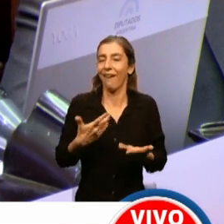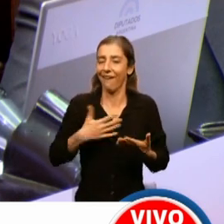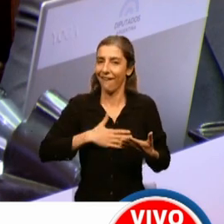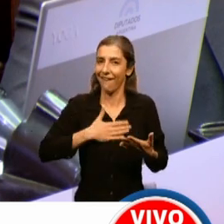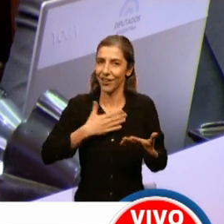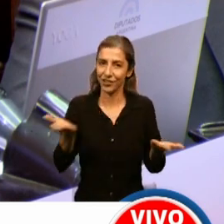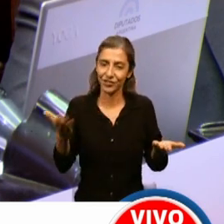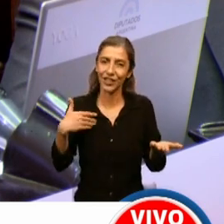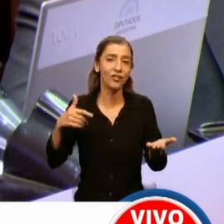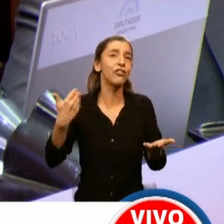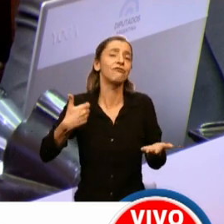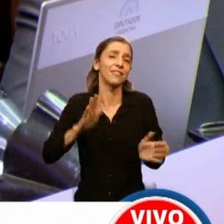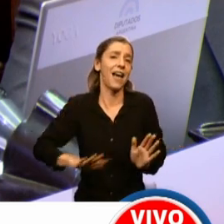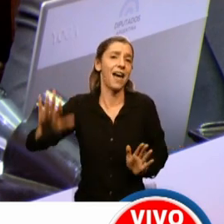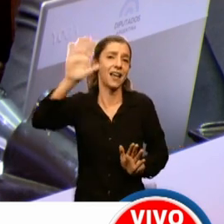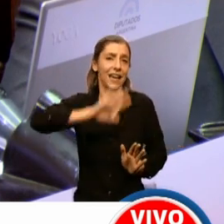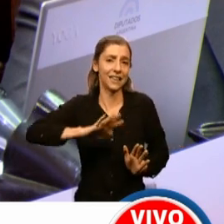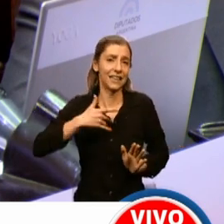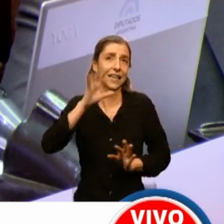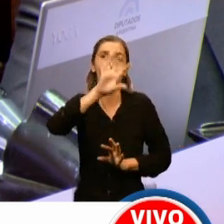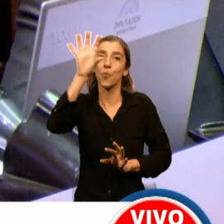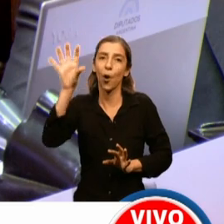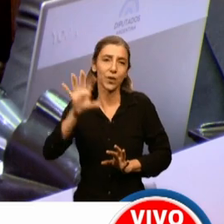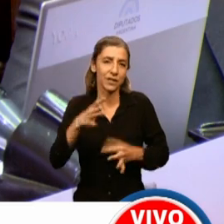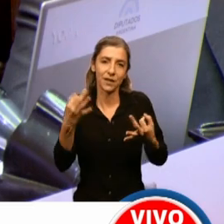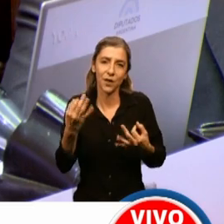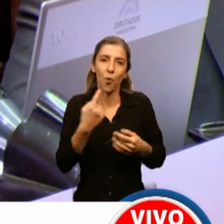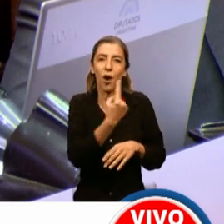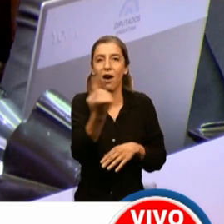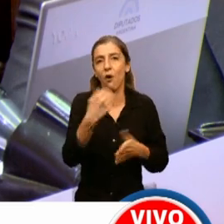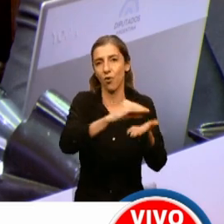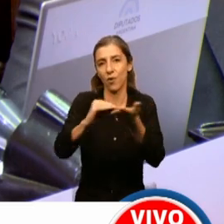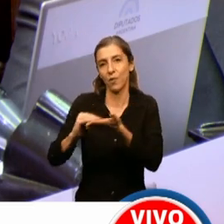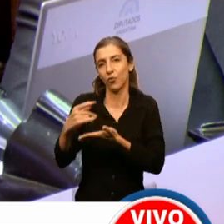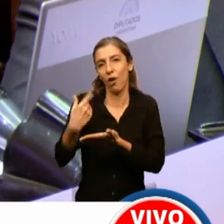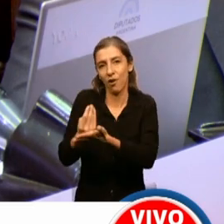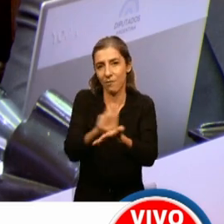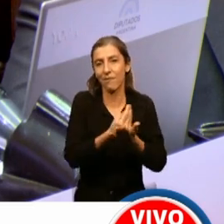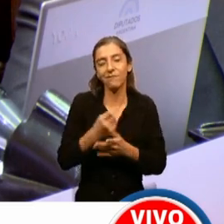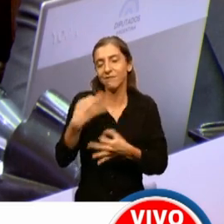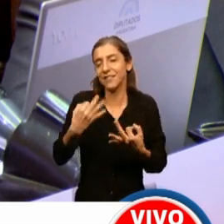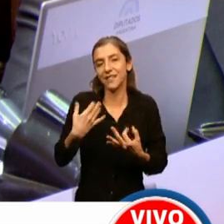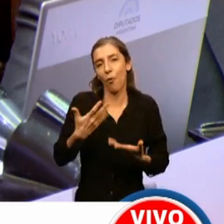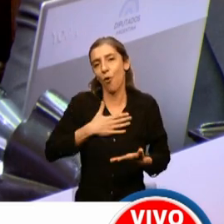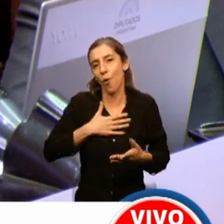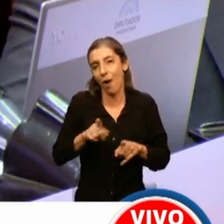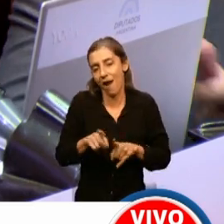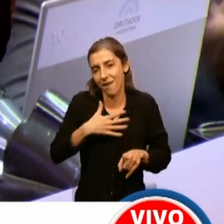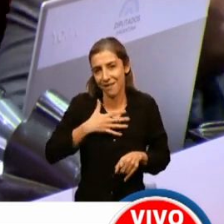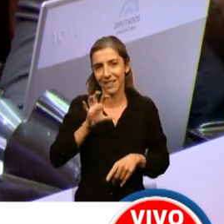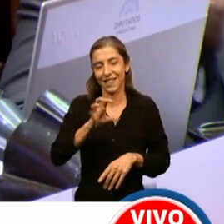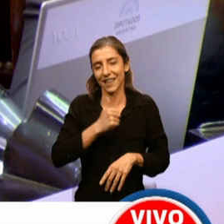todo el territorio del país y también en las provincias de la que cada unos provenimos como yo como nosotros acá de catamarca muchísimas